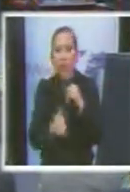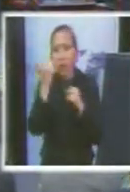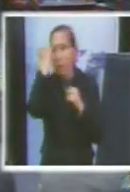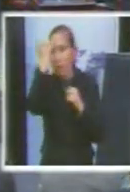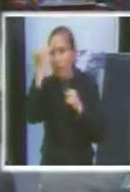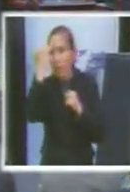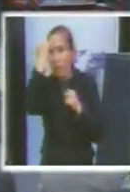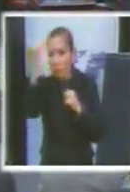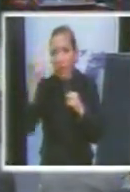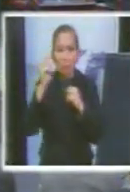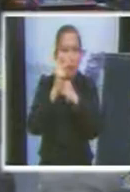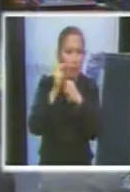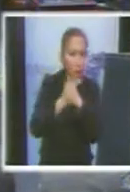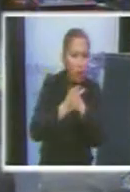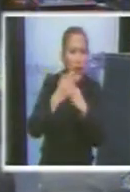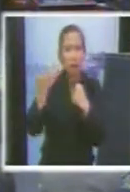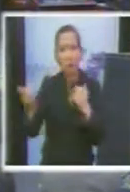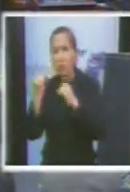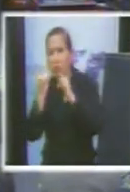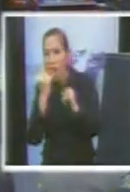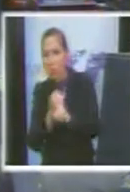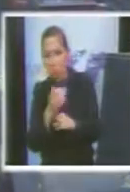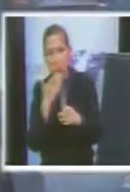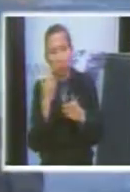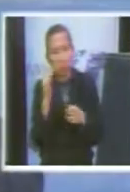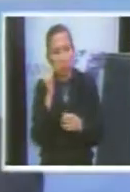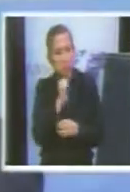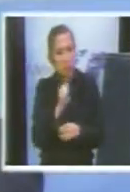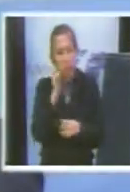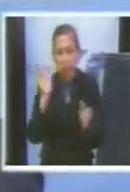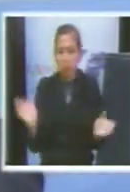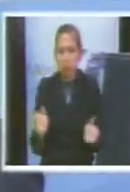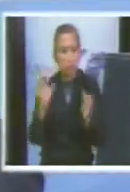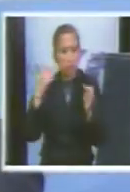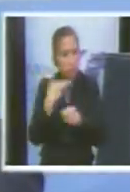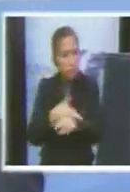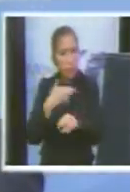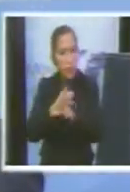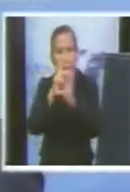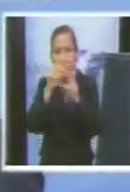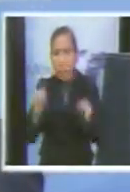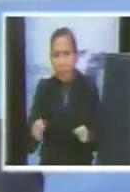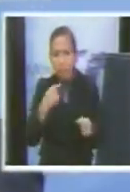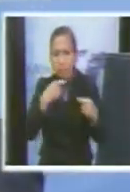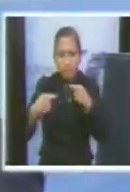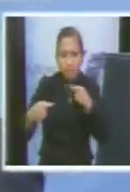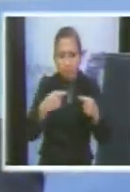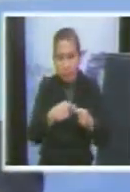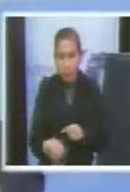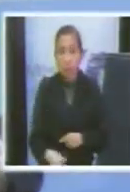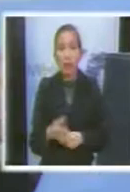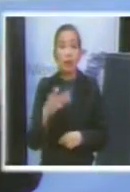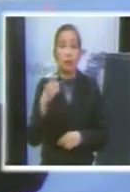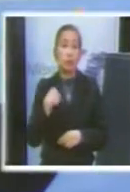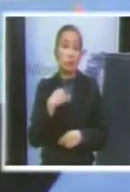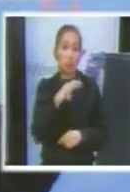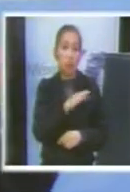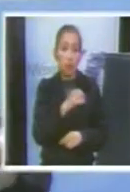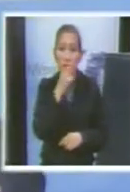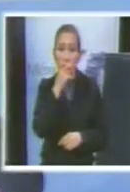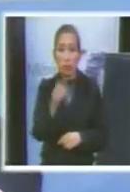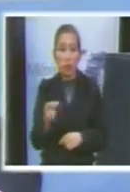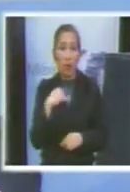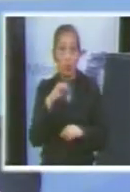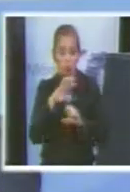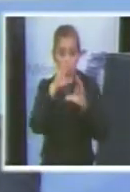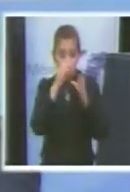iniciativas multilaterales e internacionales que promuevan la solución pacífica de controversias. Lo que puedo decir, no tengo la